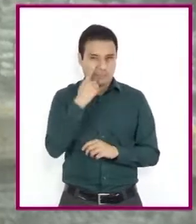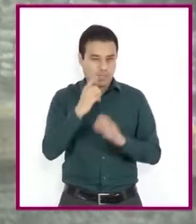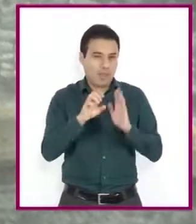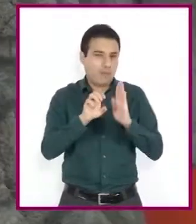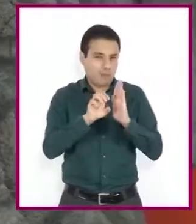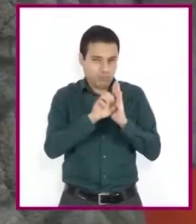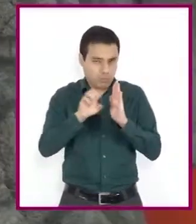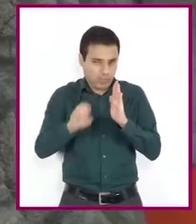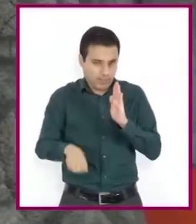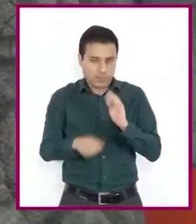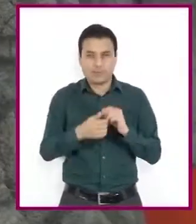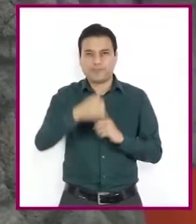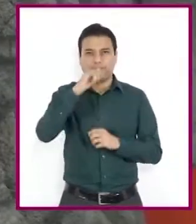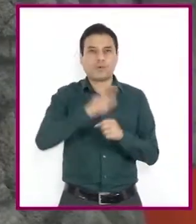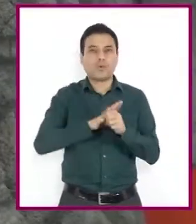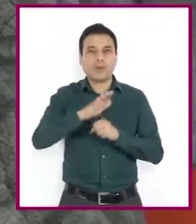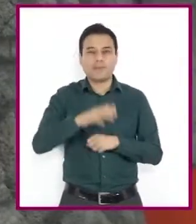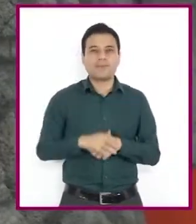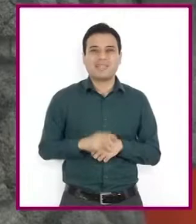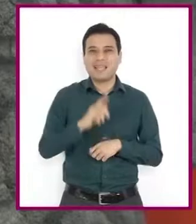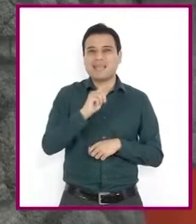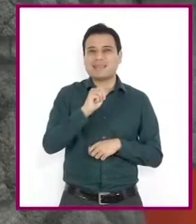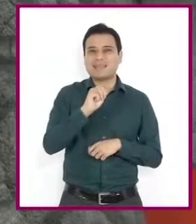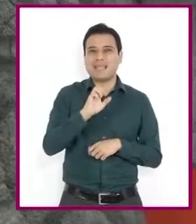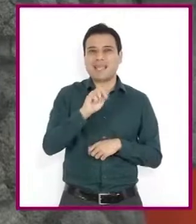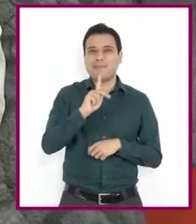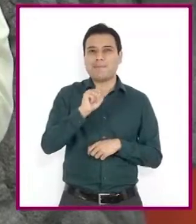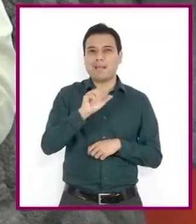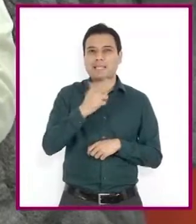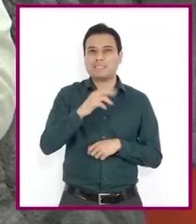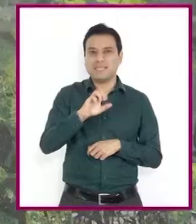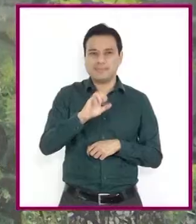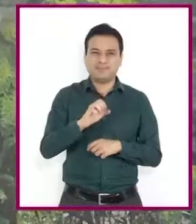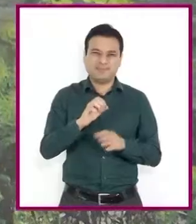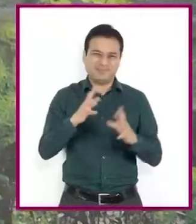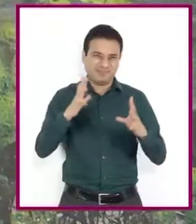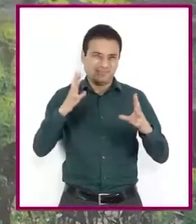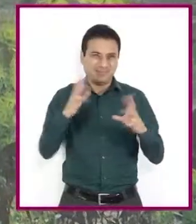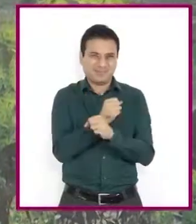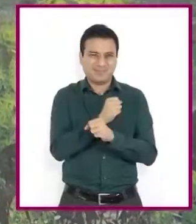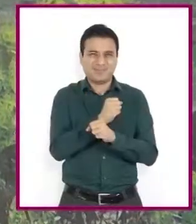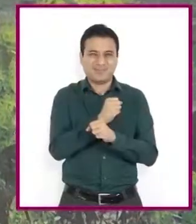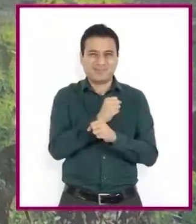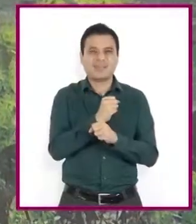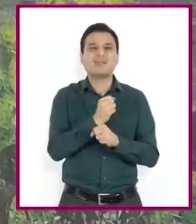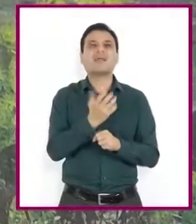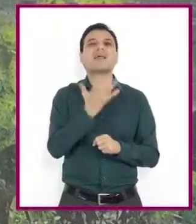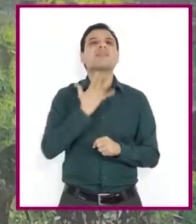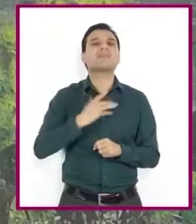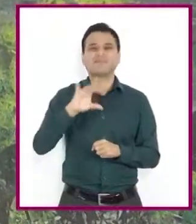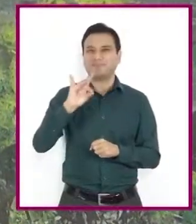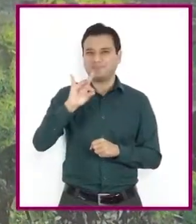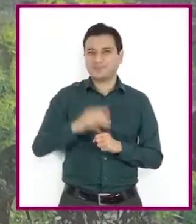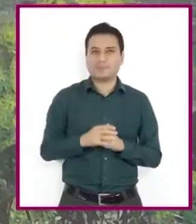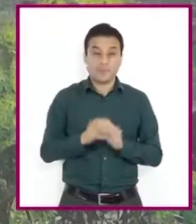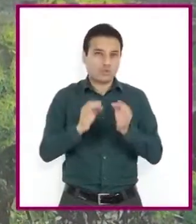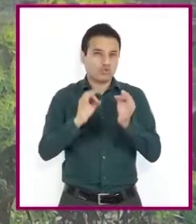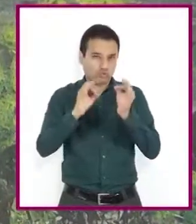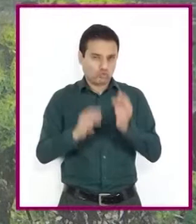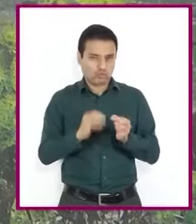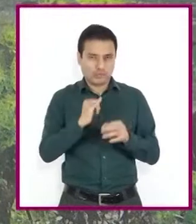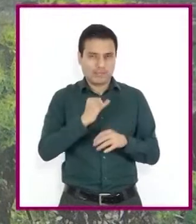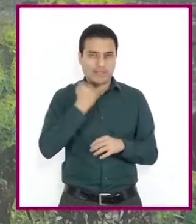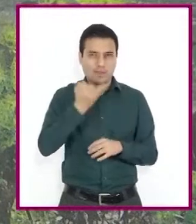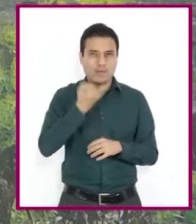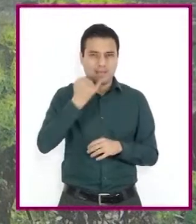bebida fermentada es el tepache. ¿De dónde viene la palabra tepache? Proviene del náhuatl tepiatl. Se cree que su